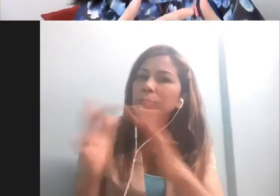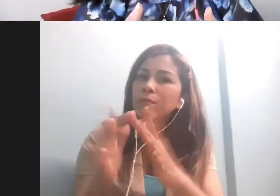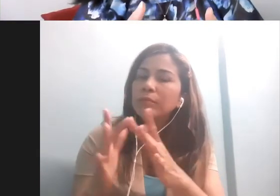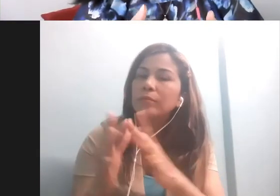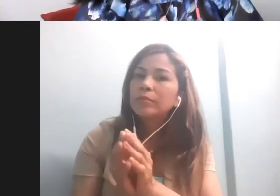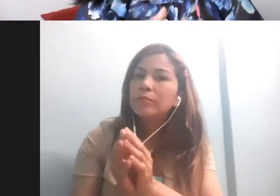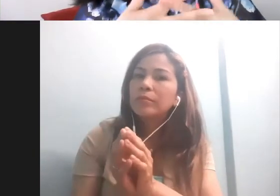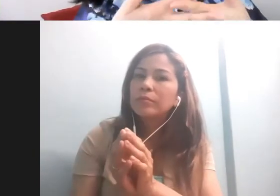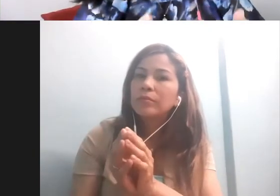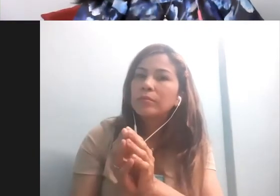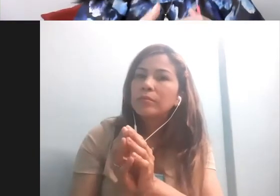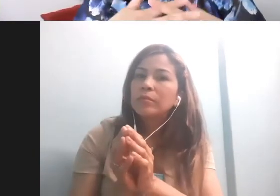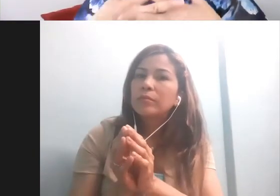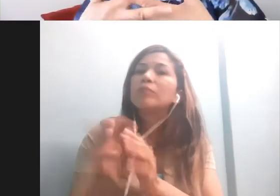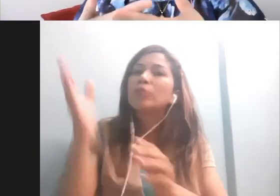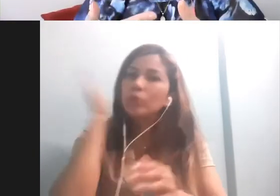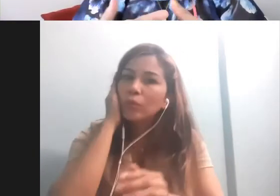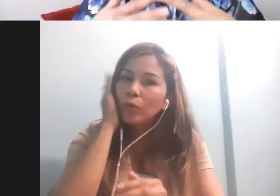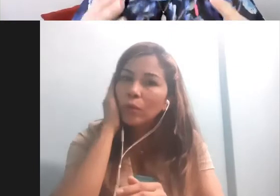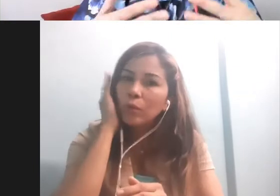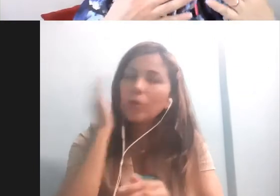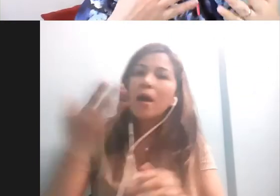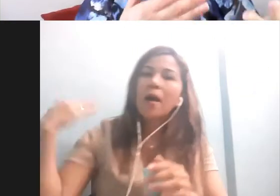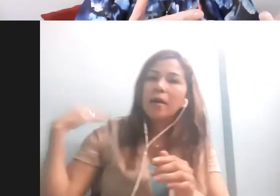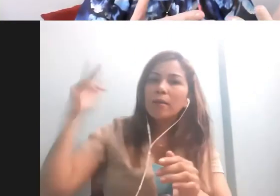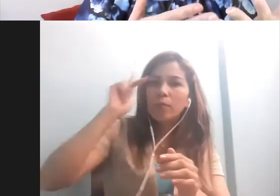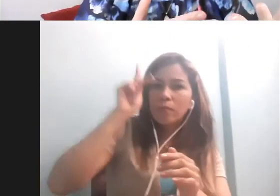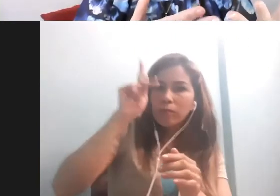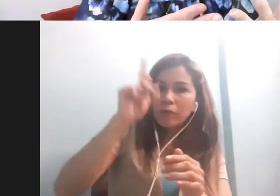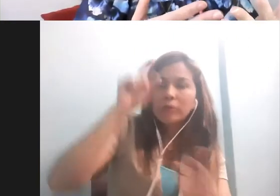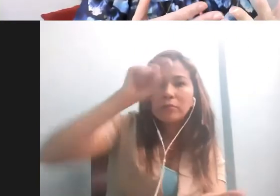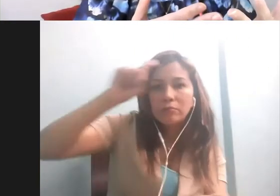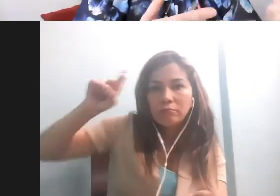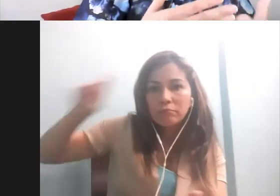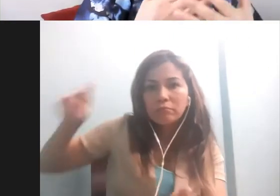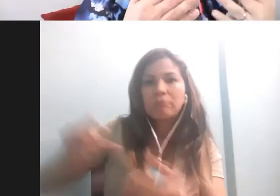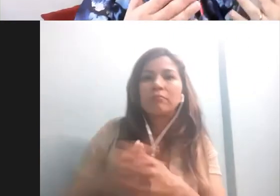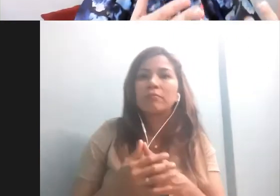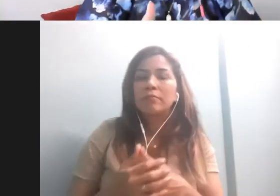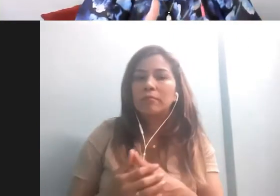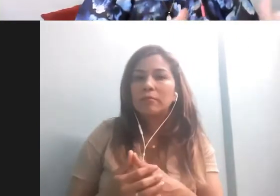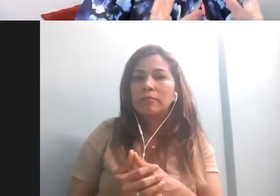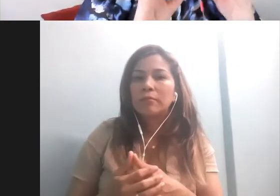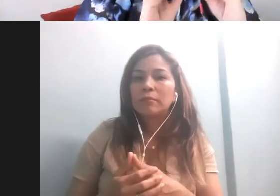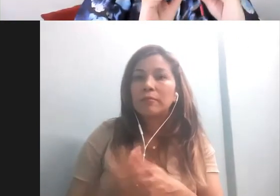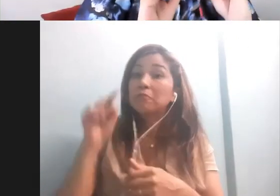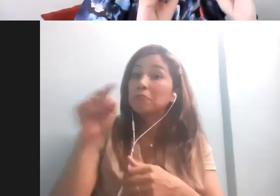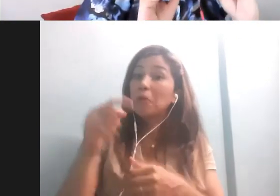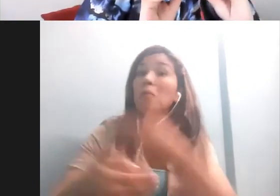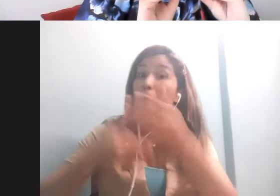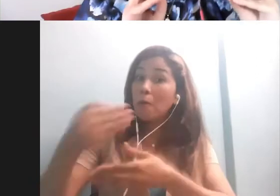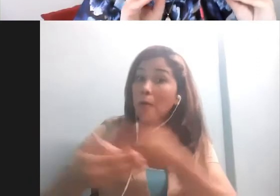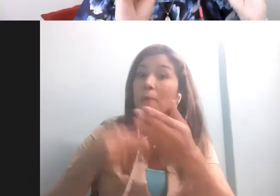con sordas, que les diste clase, que además quiero mencionar que Dalia está reactivando su canal de YouTube y tiene